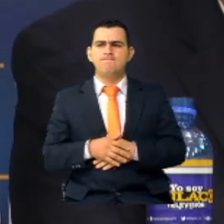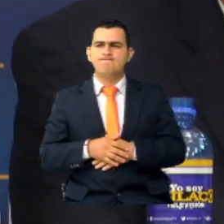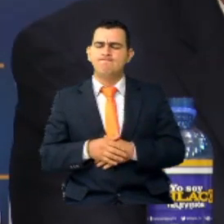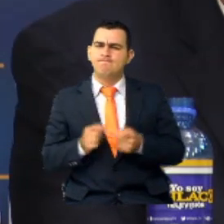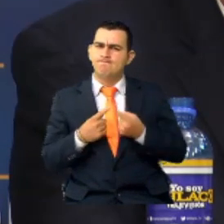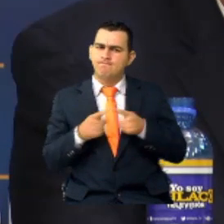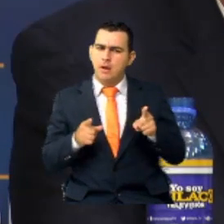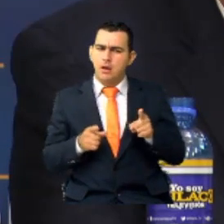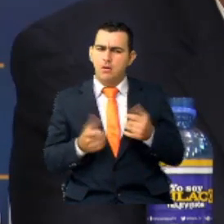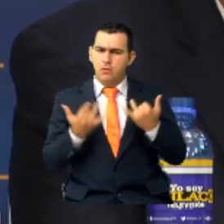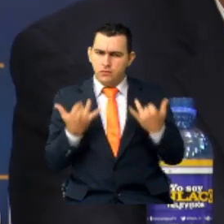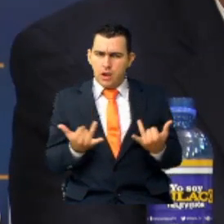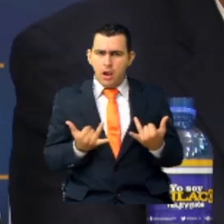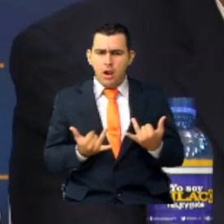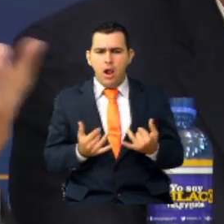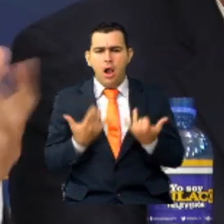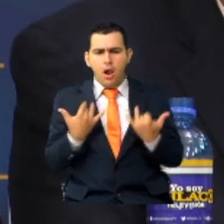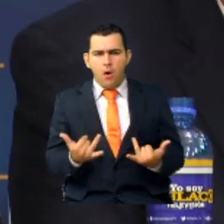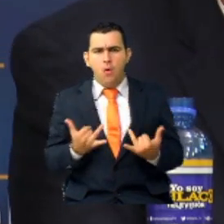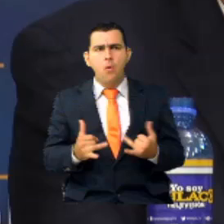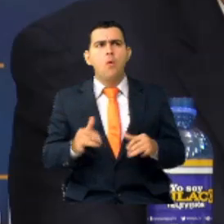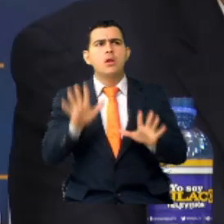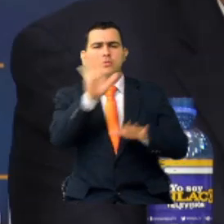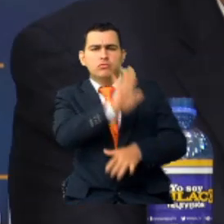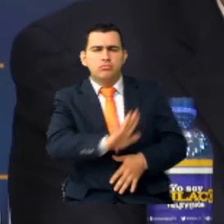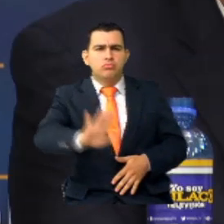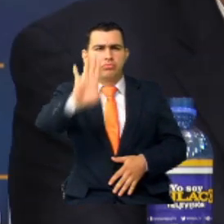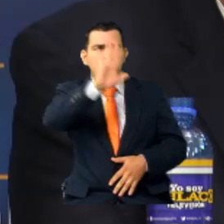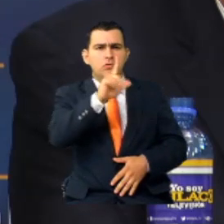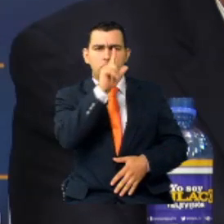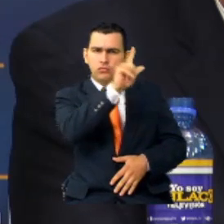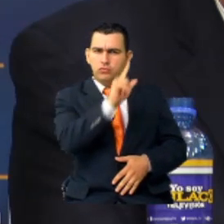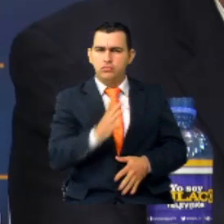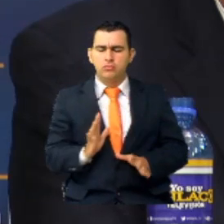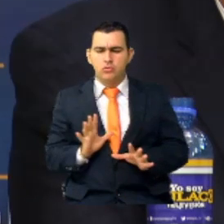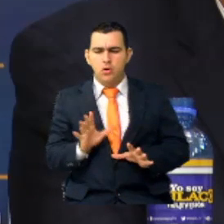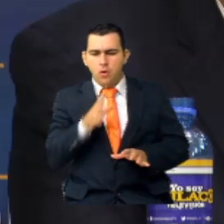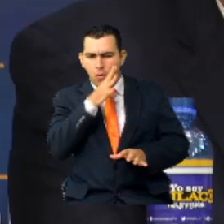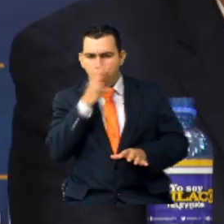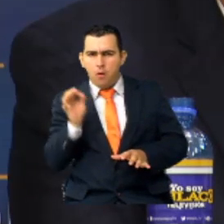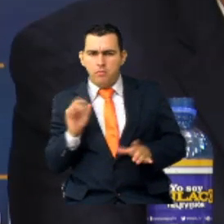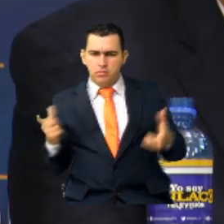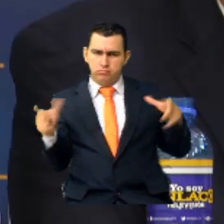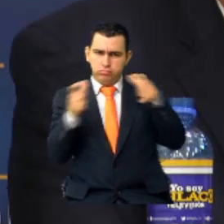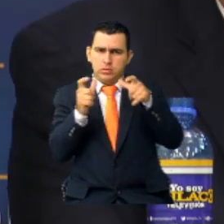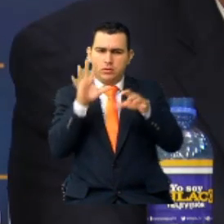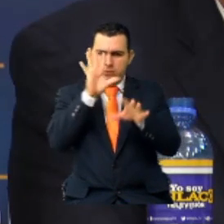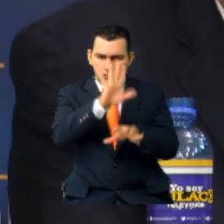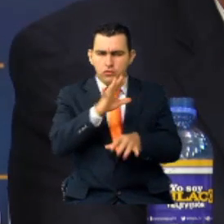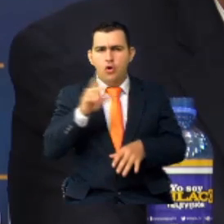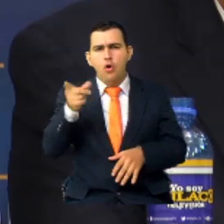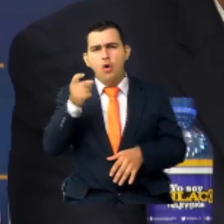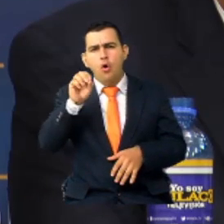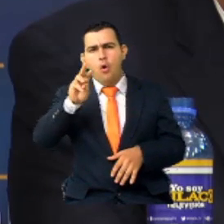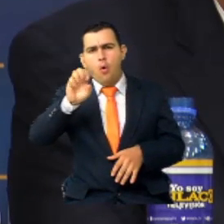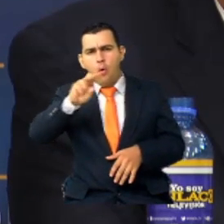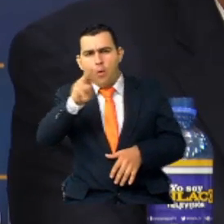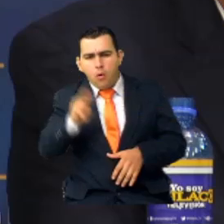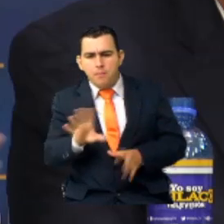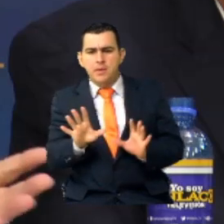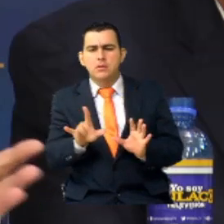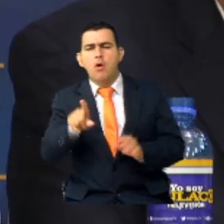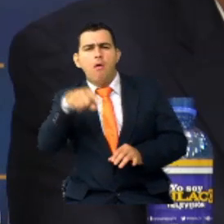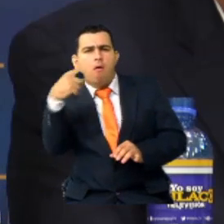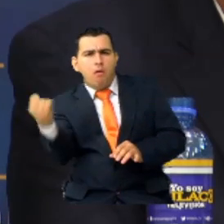habla ya que a nivel departamental los senadores Bernabé Celis y el senador Gómez del Partido Liberal,